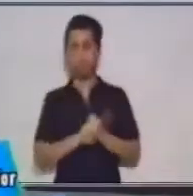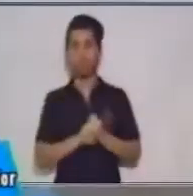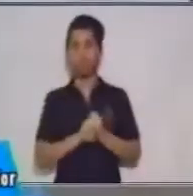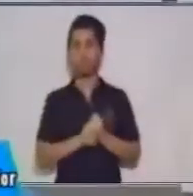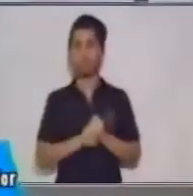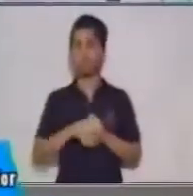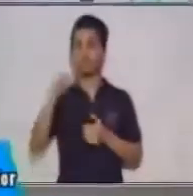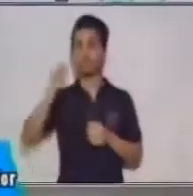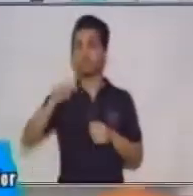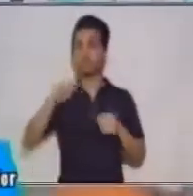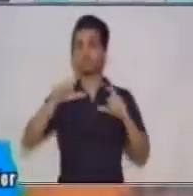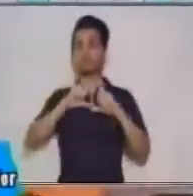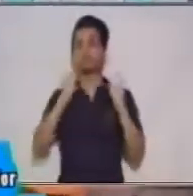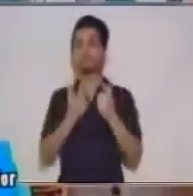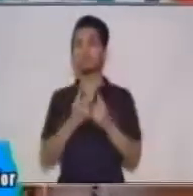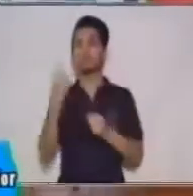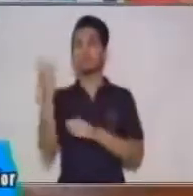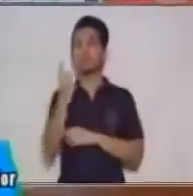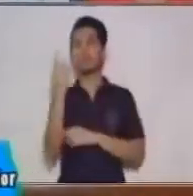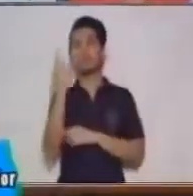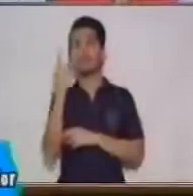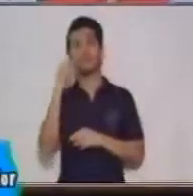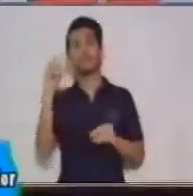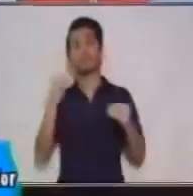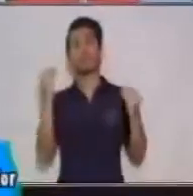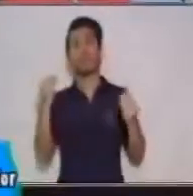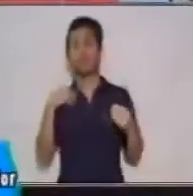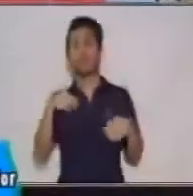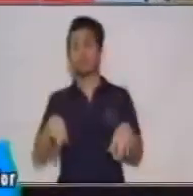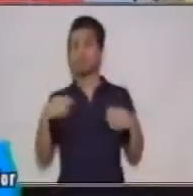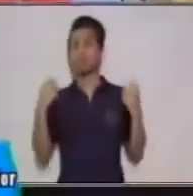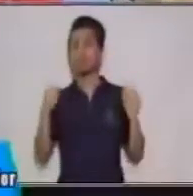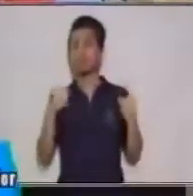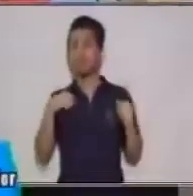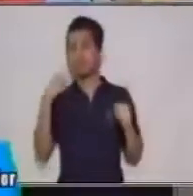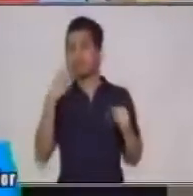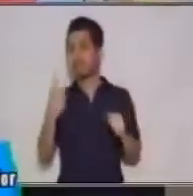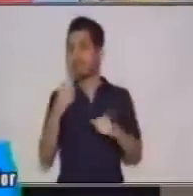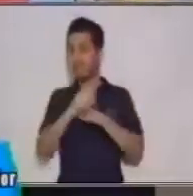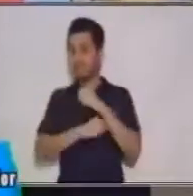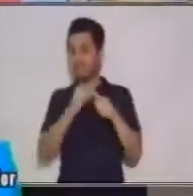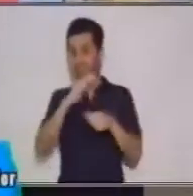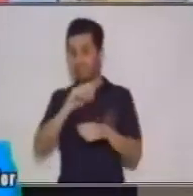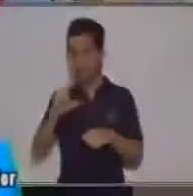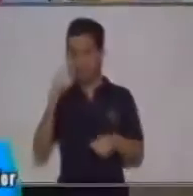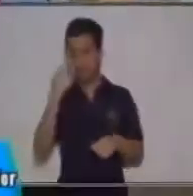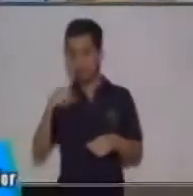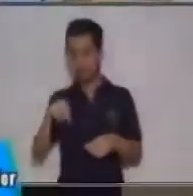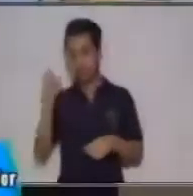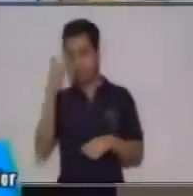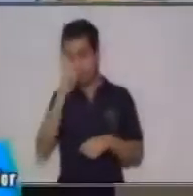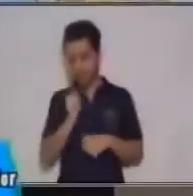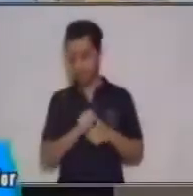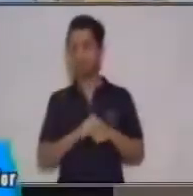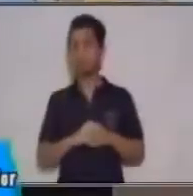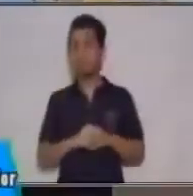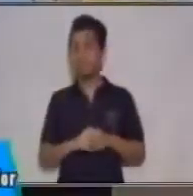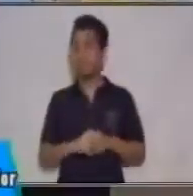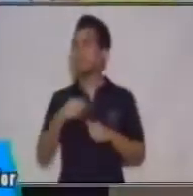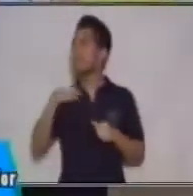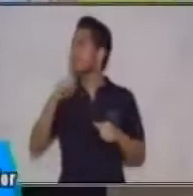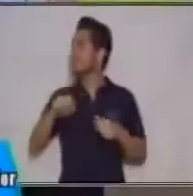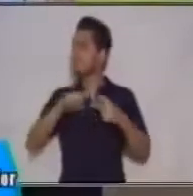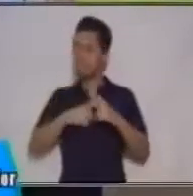es muy importante porque vamos a trabajar acerca de las fracciones. ¿Qué son las fracciones? Para